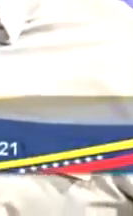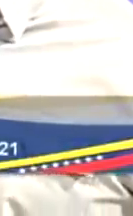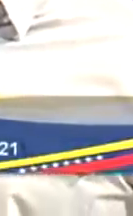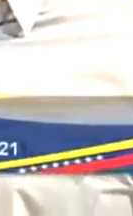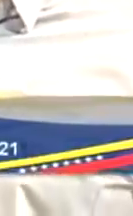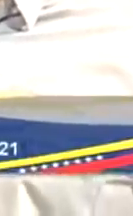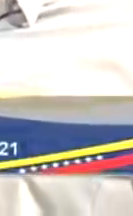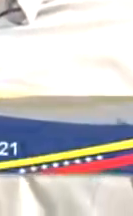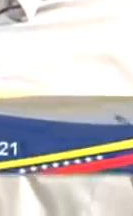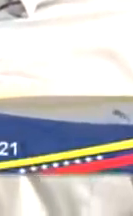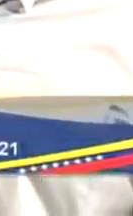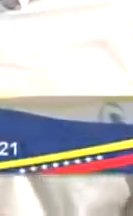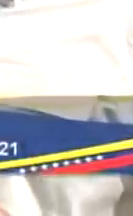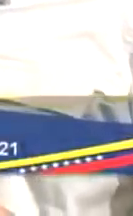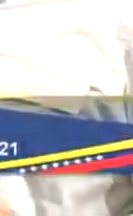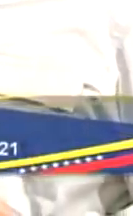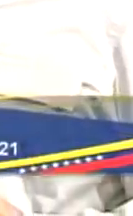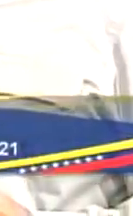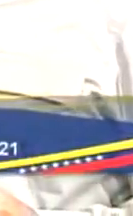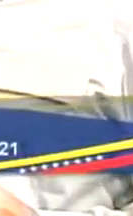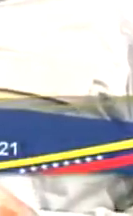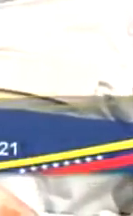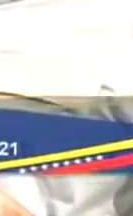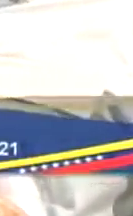Venezuela, doctor Nicolás Bianco.